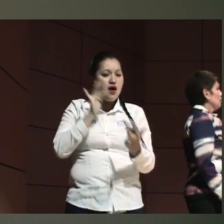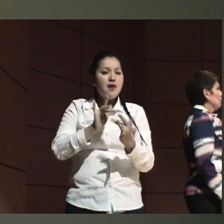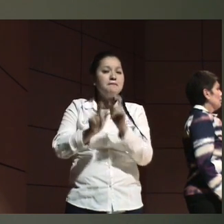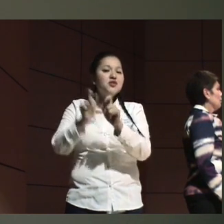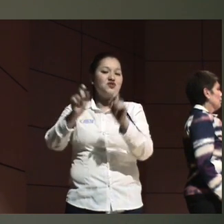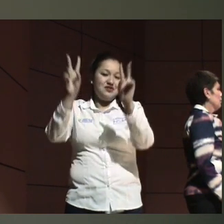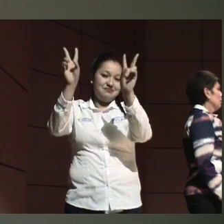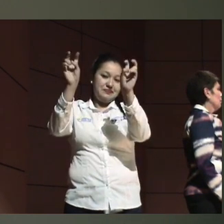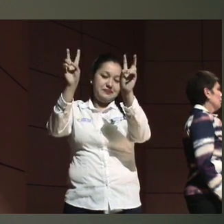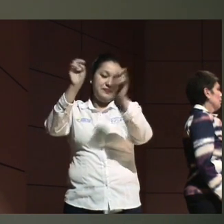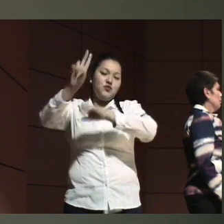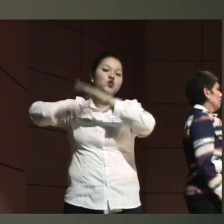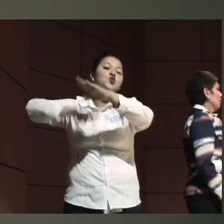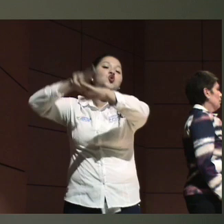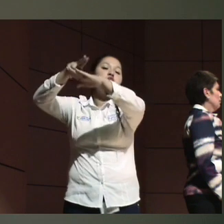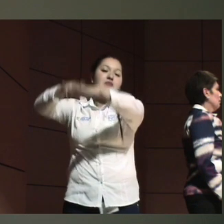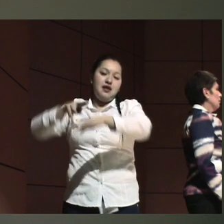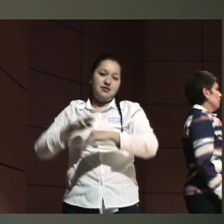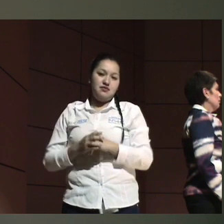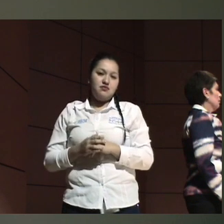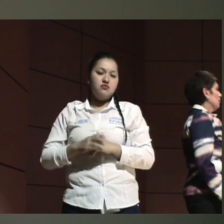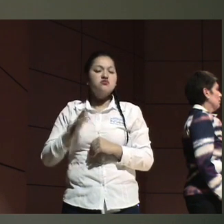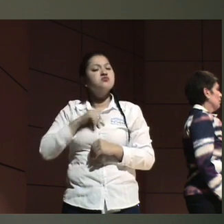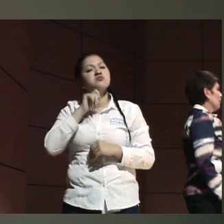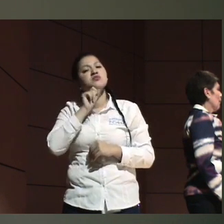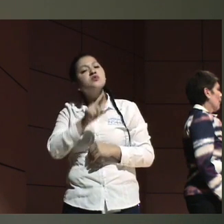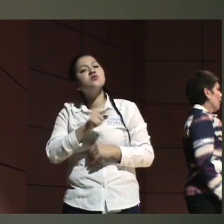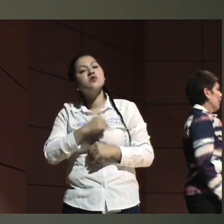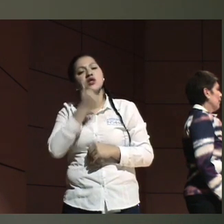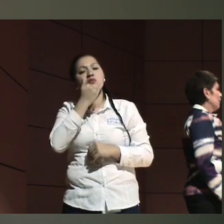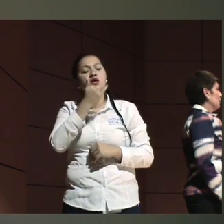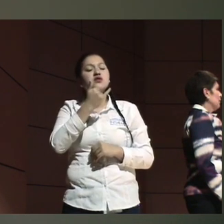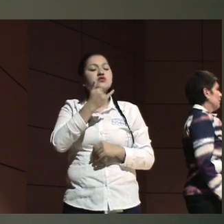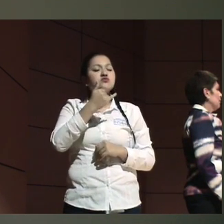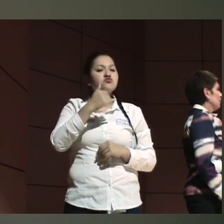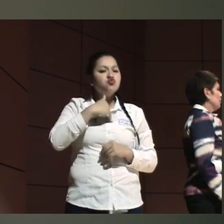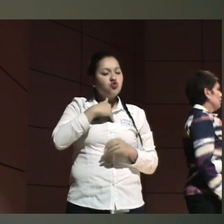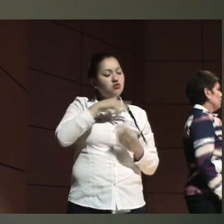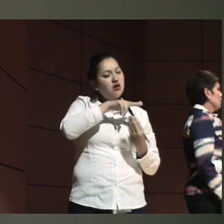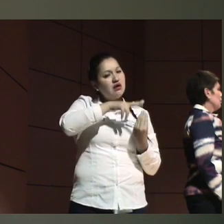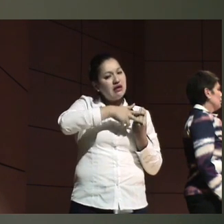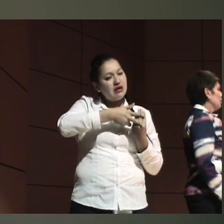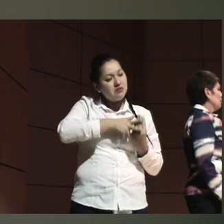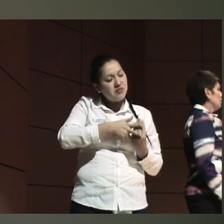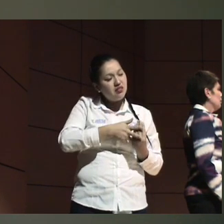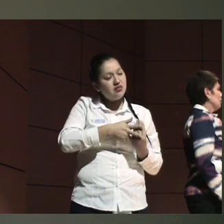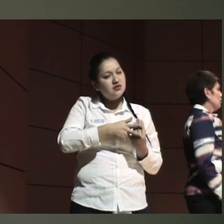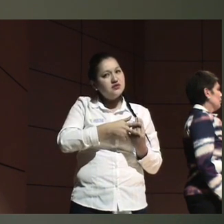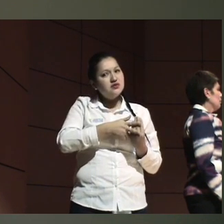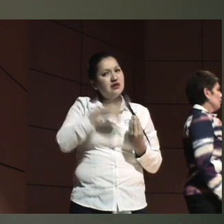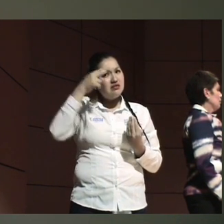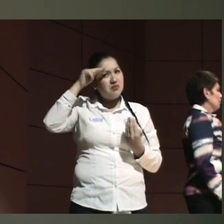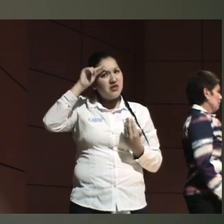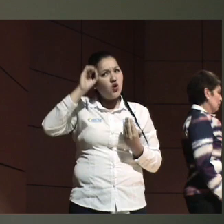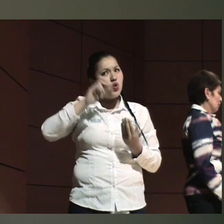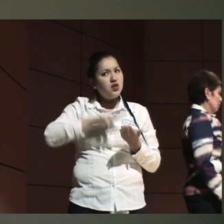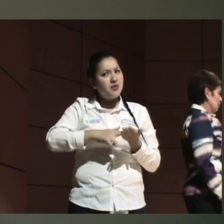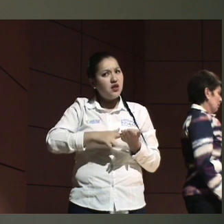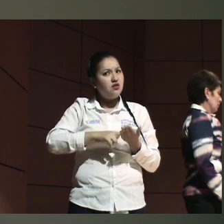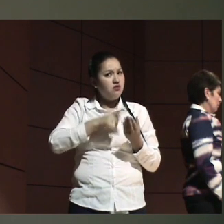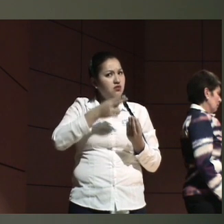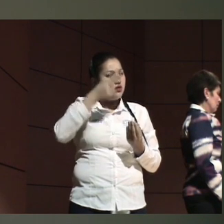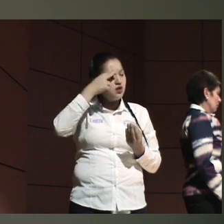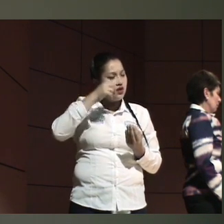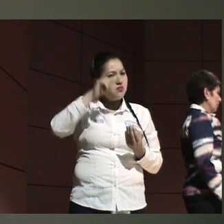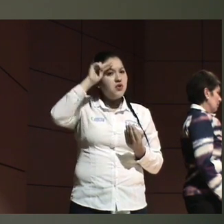qué pasa si yo necesito interpretar esas herramientas o esos instrumentos para una persona que